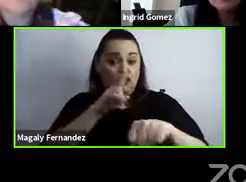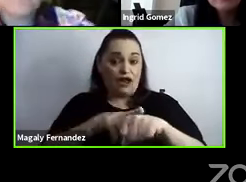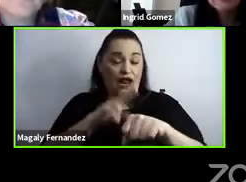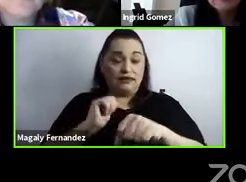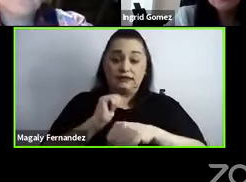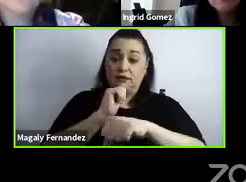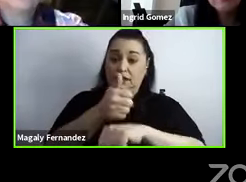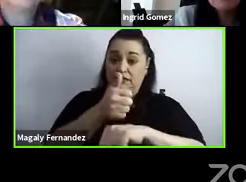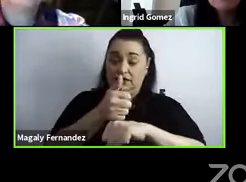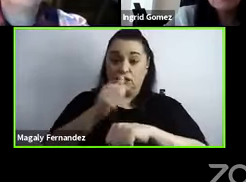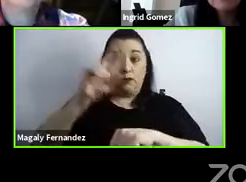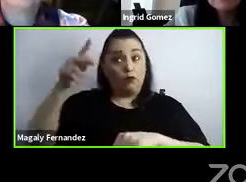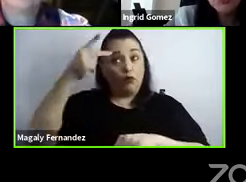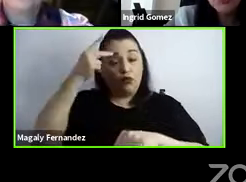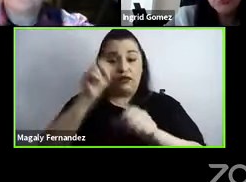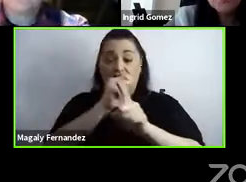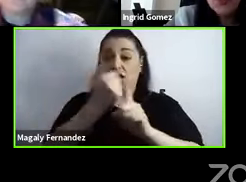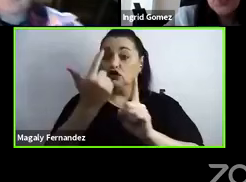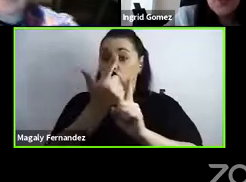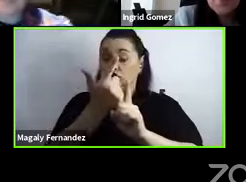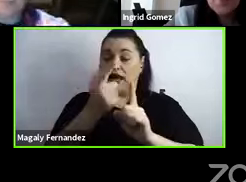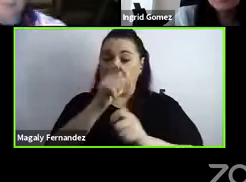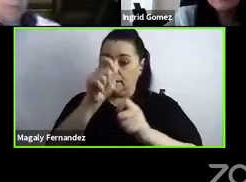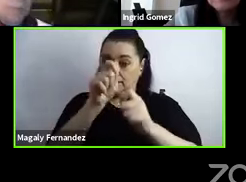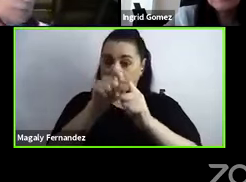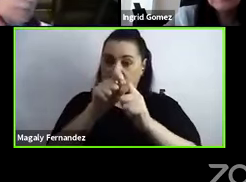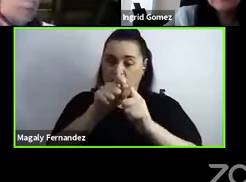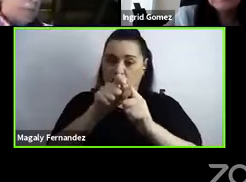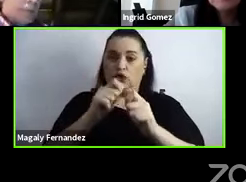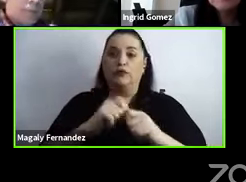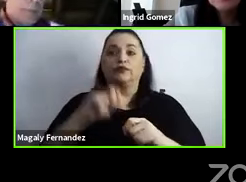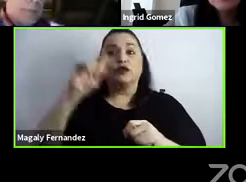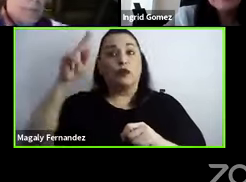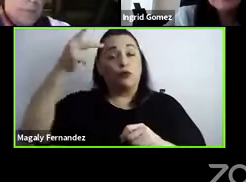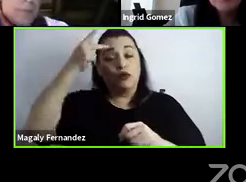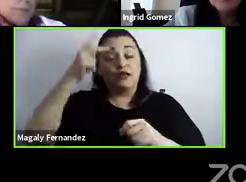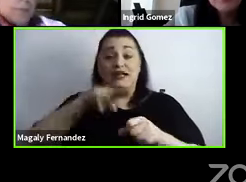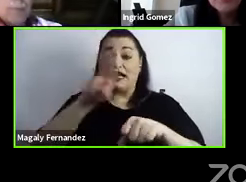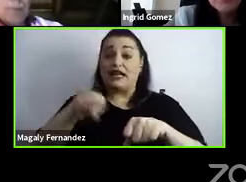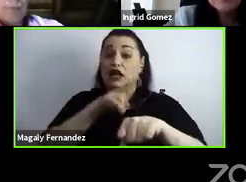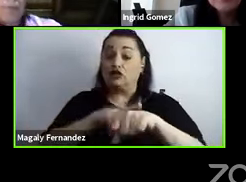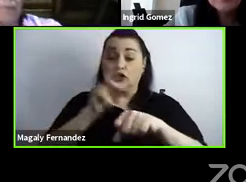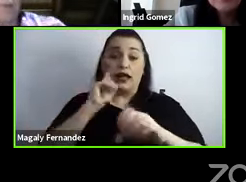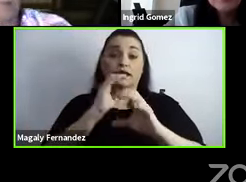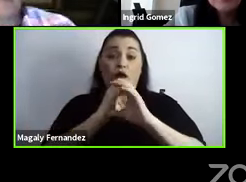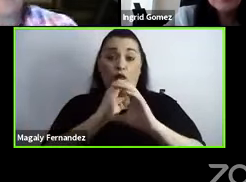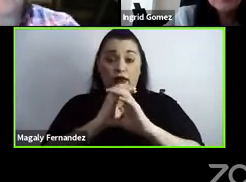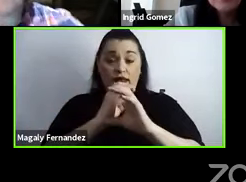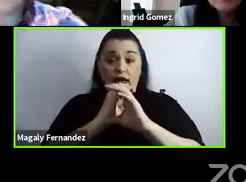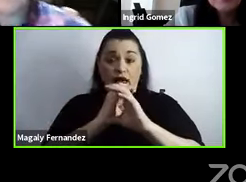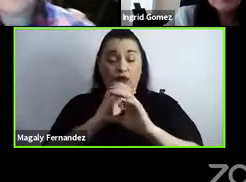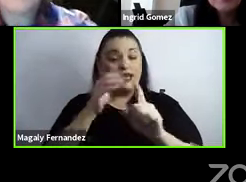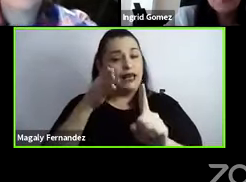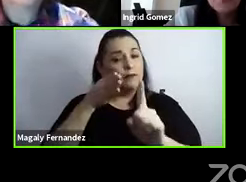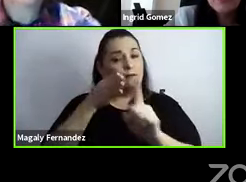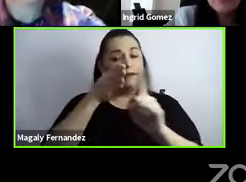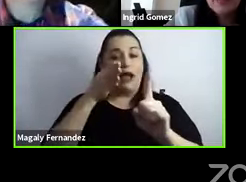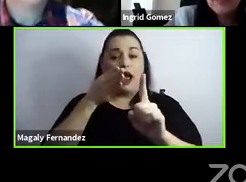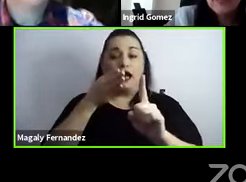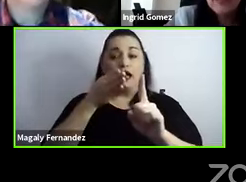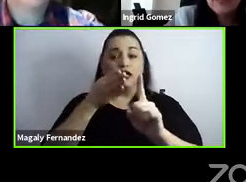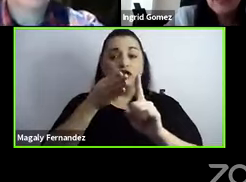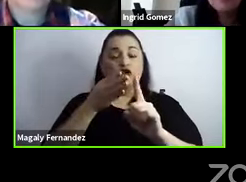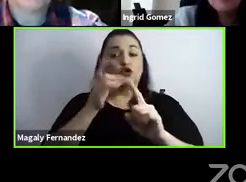de la política social de precisión, política nacional de cuidado y el impacto de COVID en